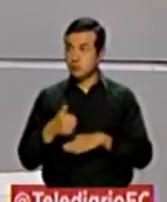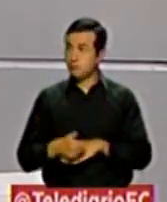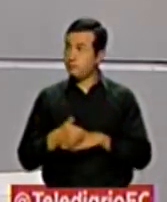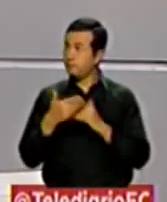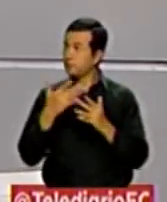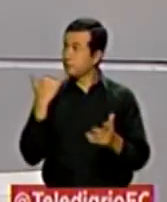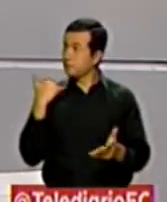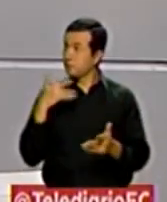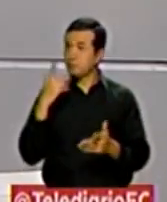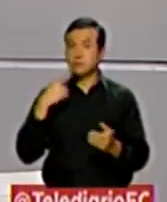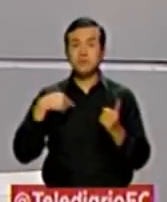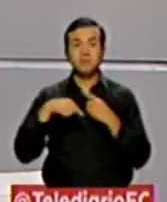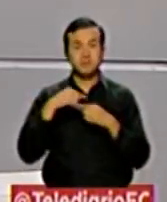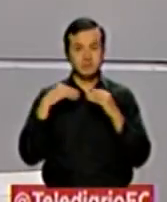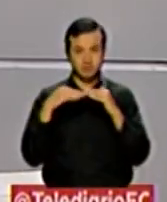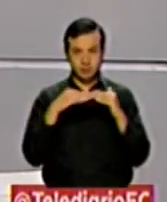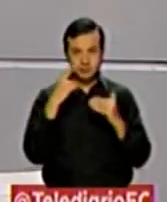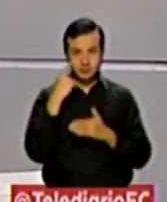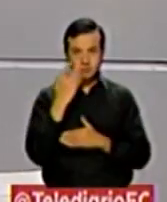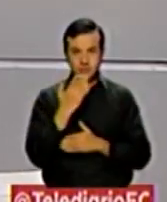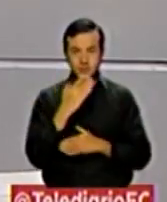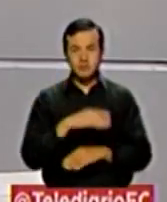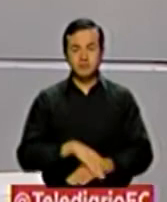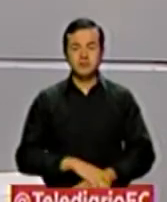desde el retorno a la democracia?